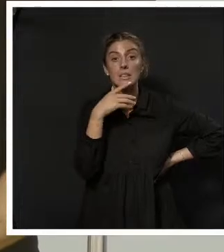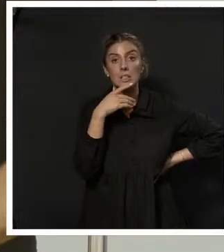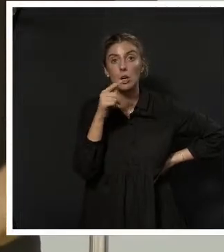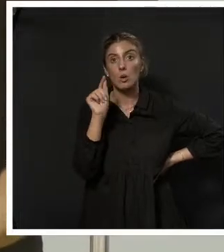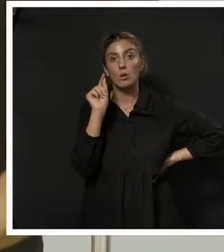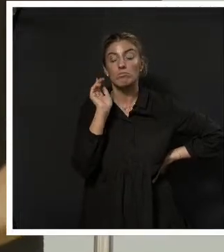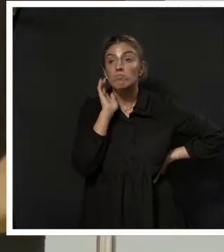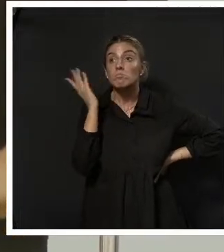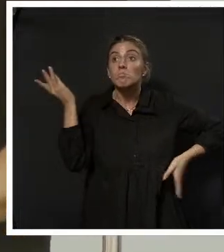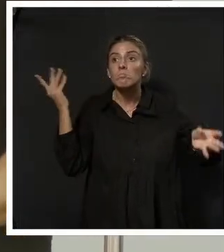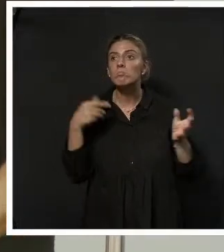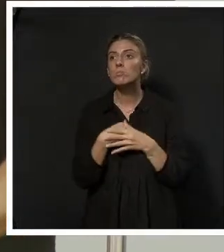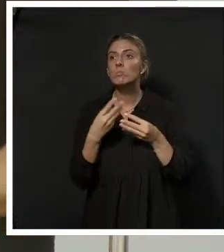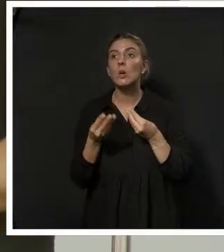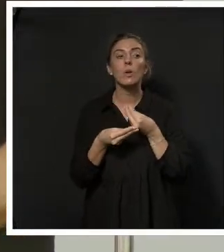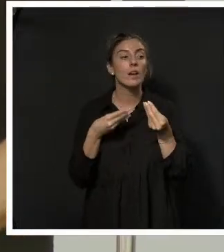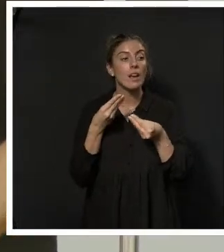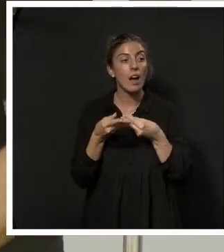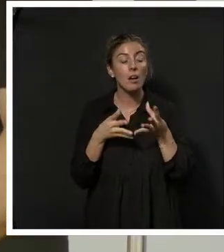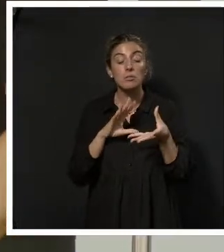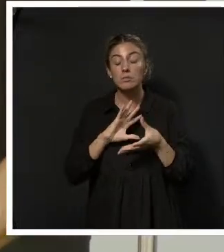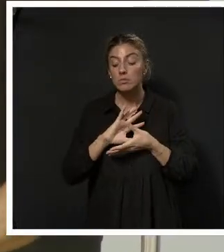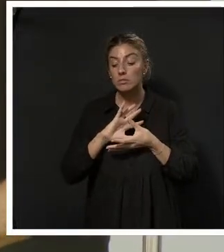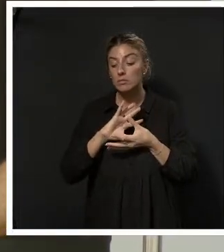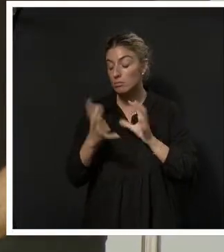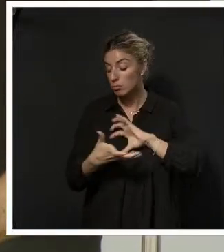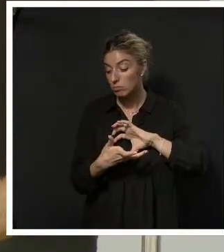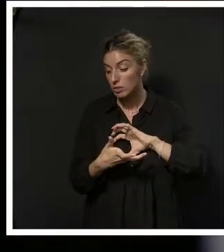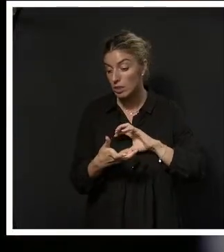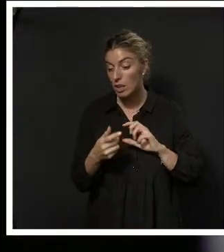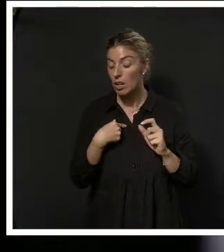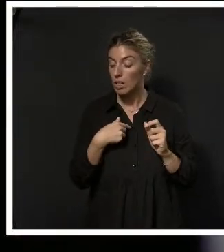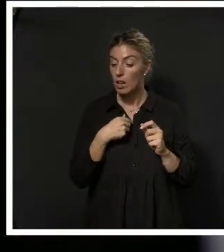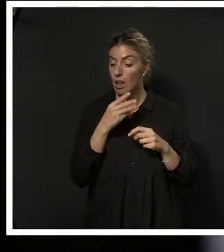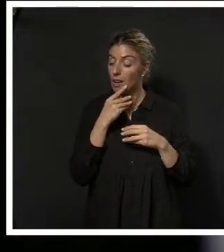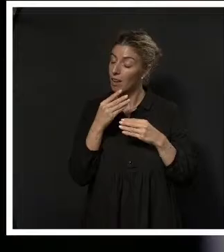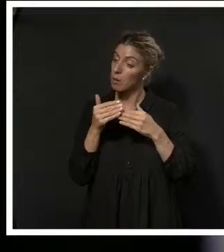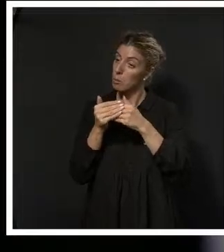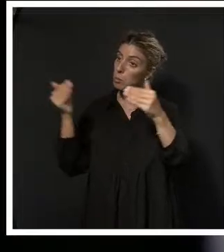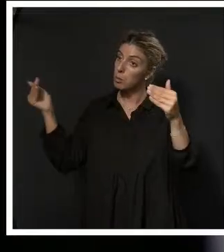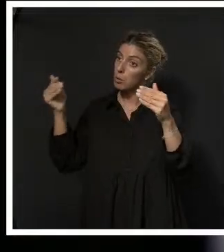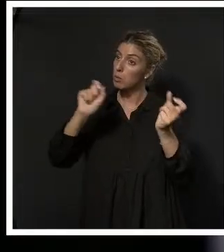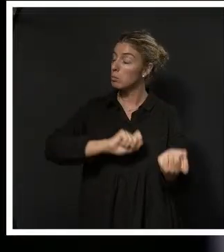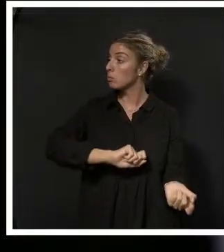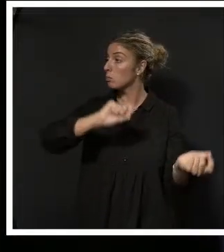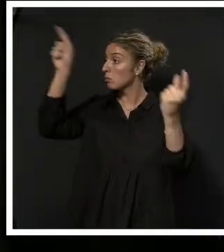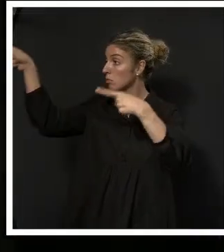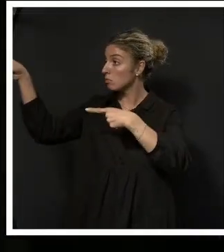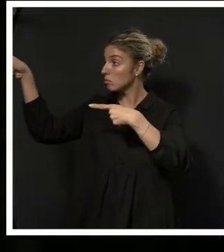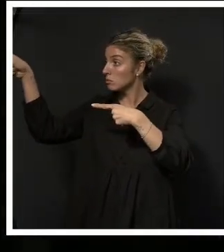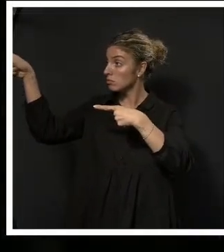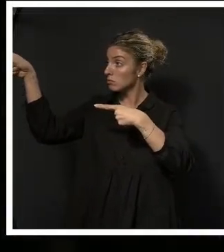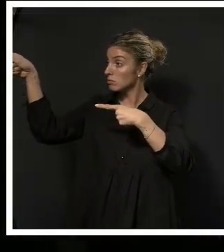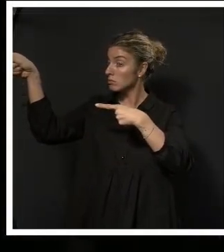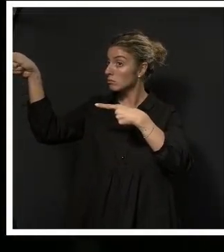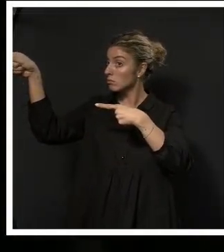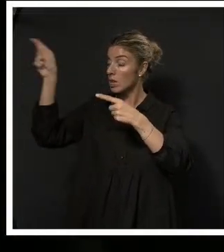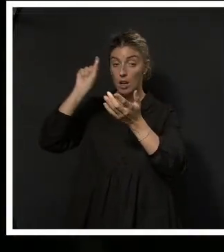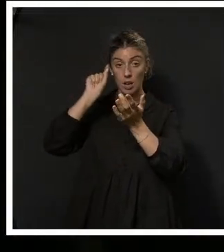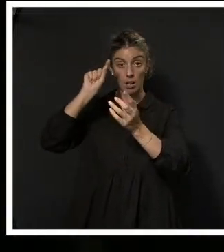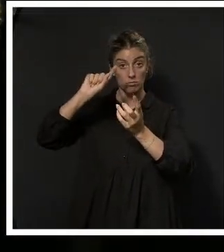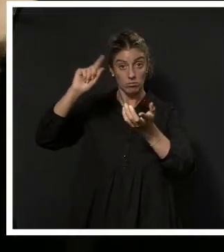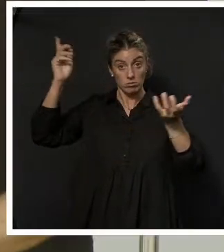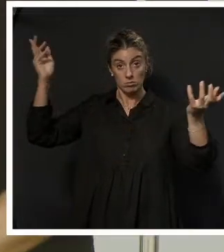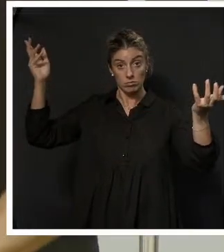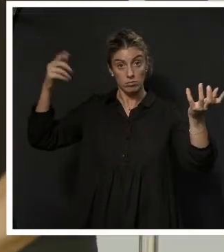otro punto de inflexión una milla vida porque Steven que enfrentarme a abrir un restaurante una otra apuntado mundo no cuando en ese momento